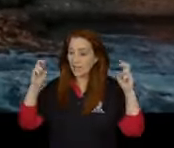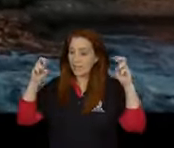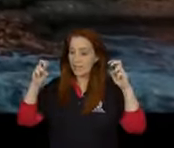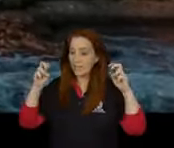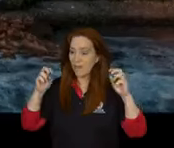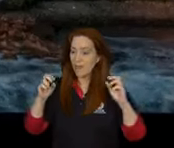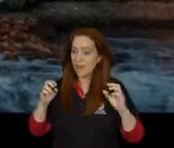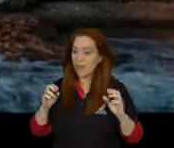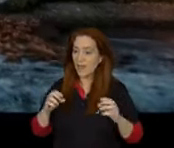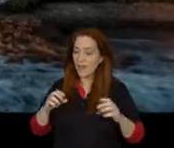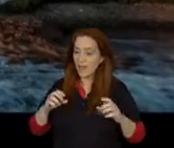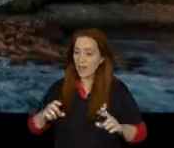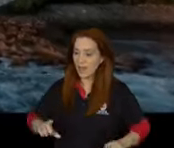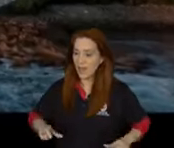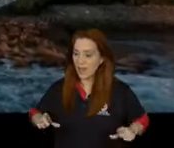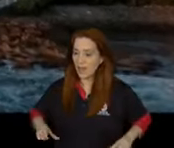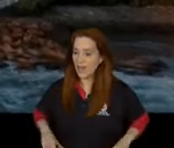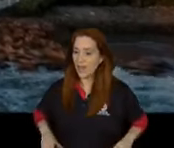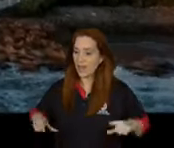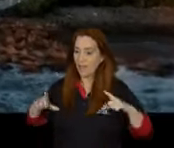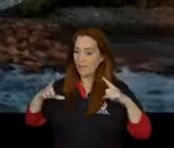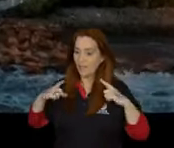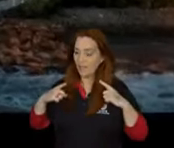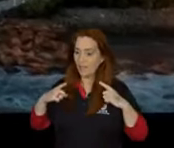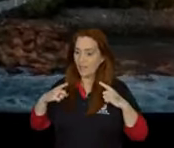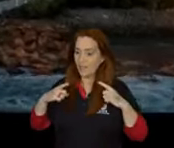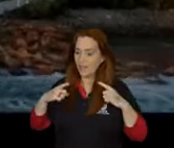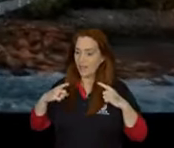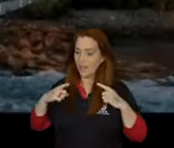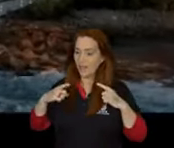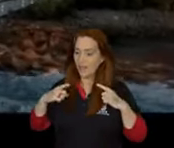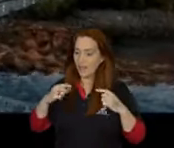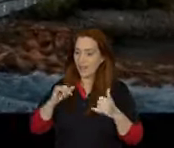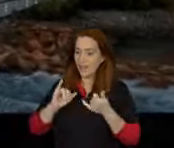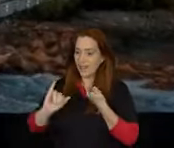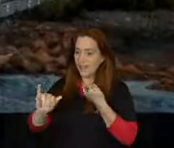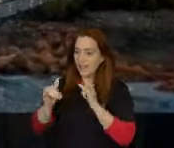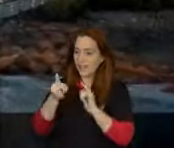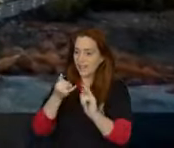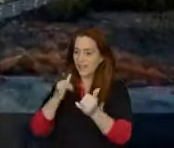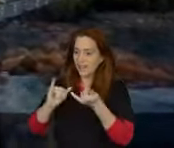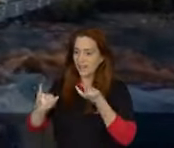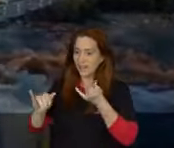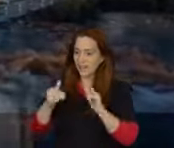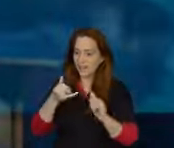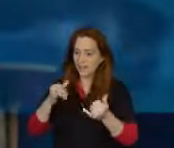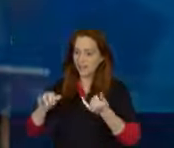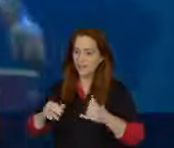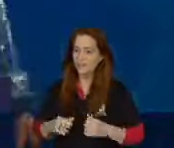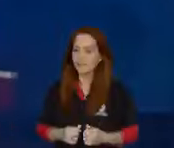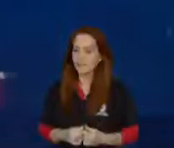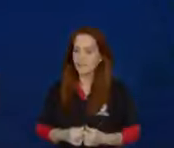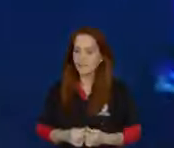¿Cuántos le pueden dar un besito, papá, si viene? Dile, Señor, gracias, porque a ti te debo todo, la vida entera. Escúchalo.